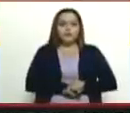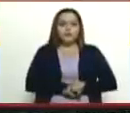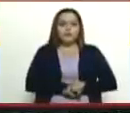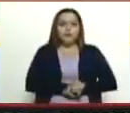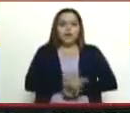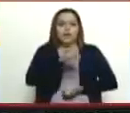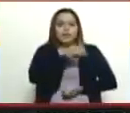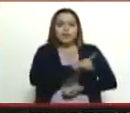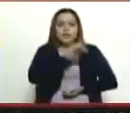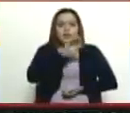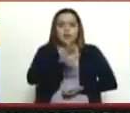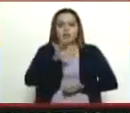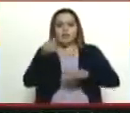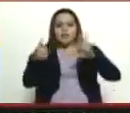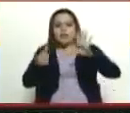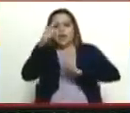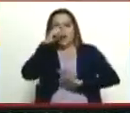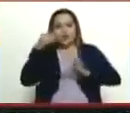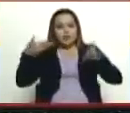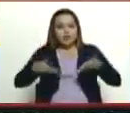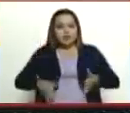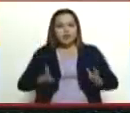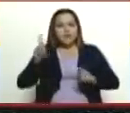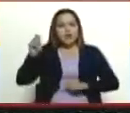136 años del nacimiento de Tito Salas,